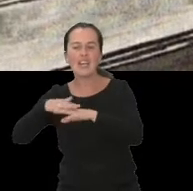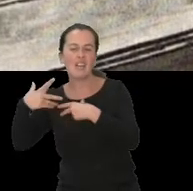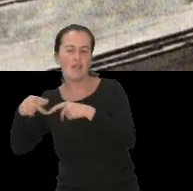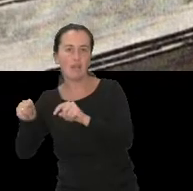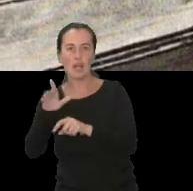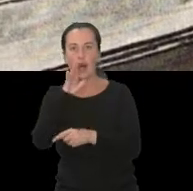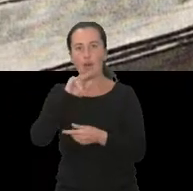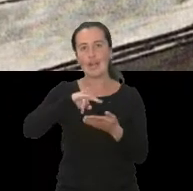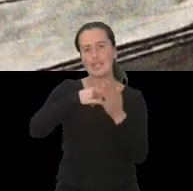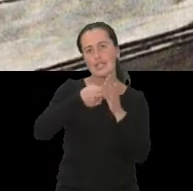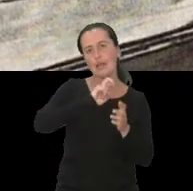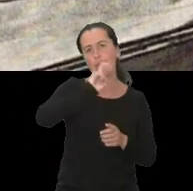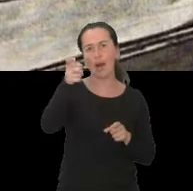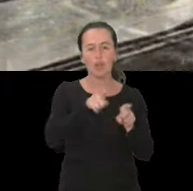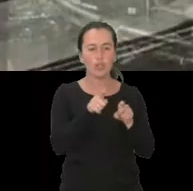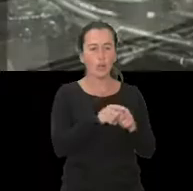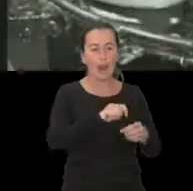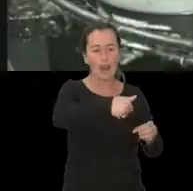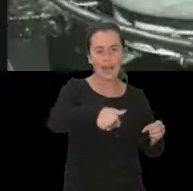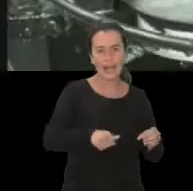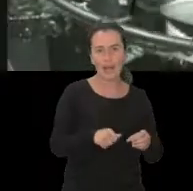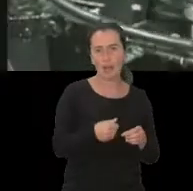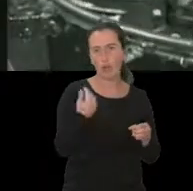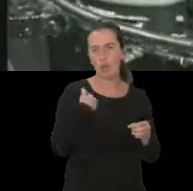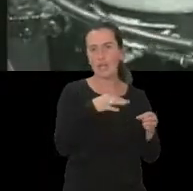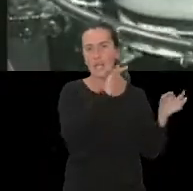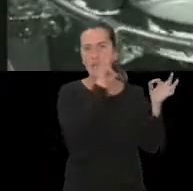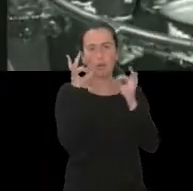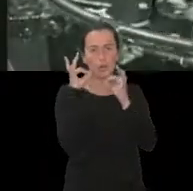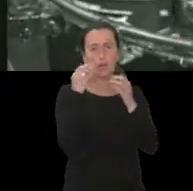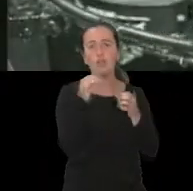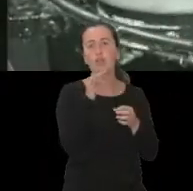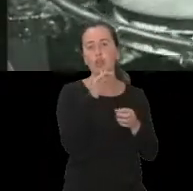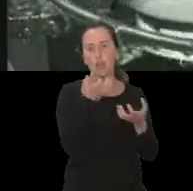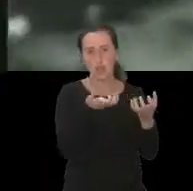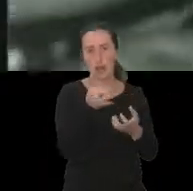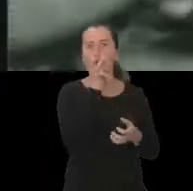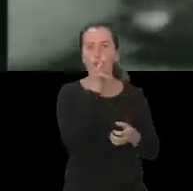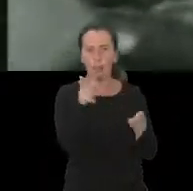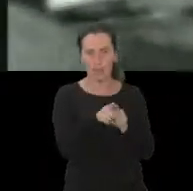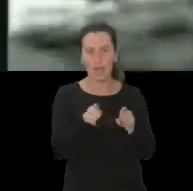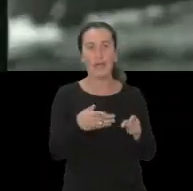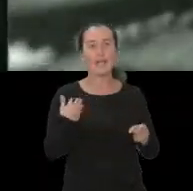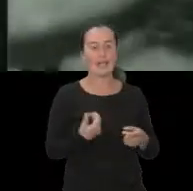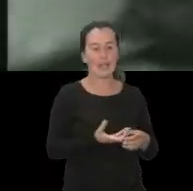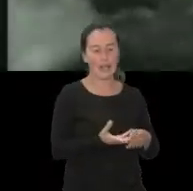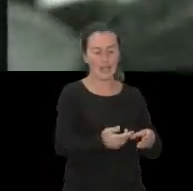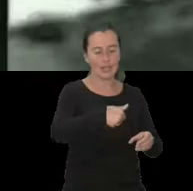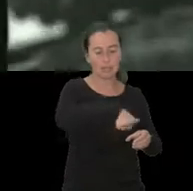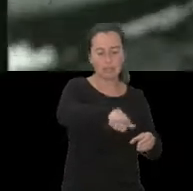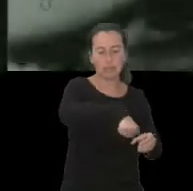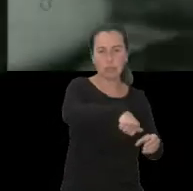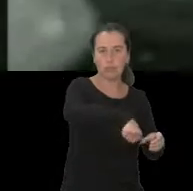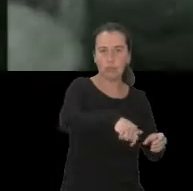y se adopta el sistema de enlatado en crudo, que consistía en pasar por el túnel las latas llenas colocadas